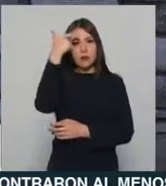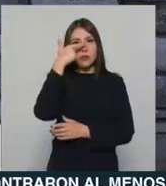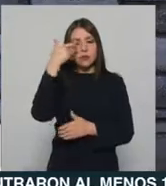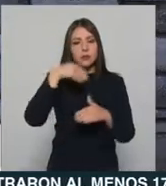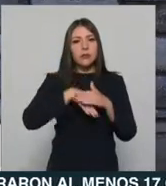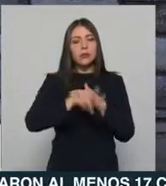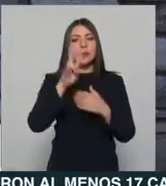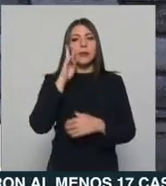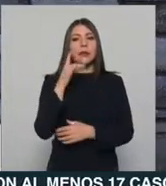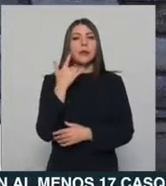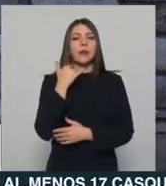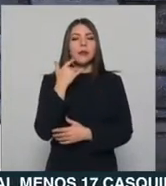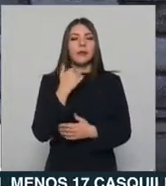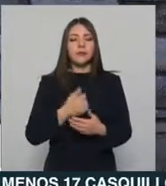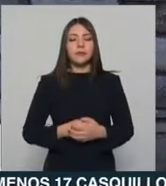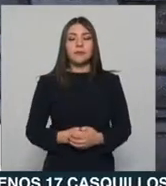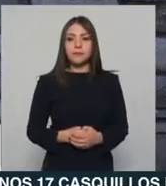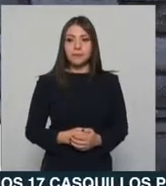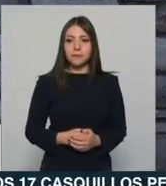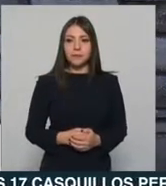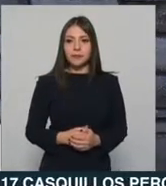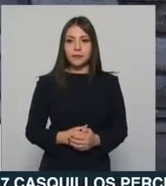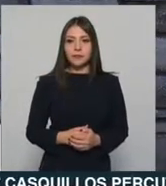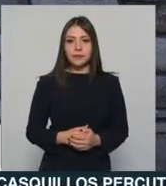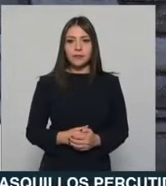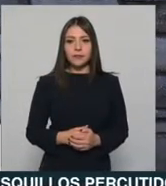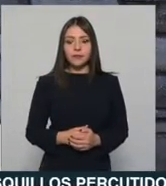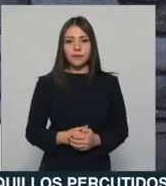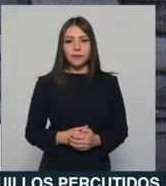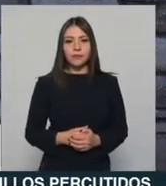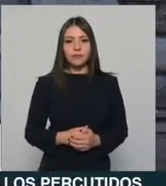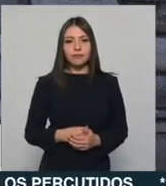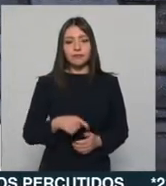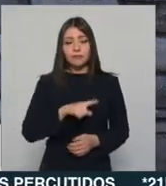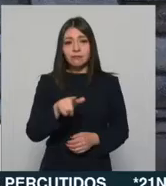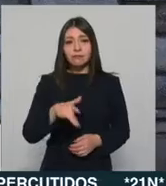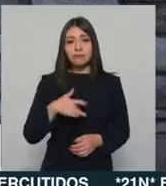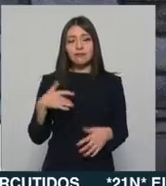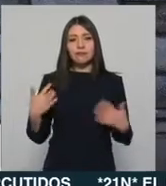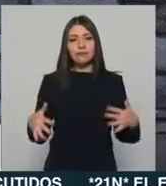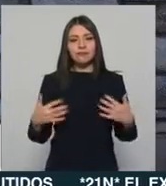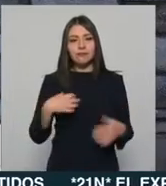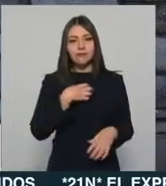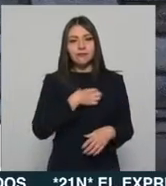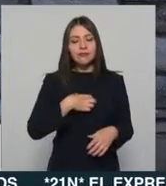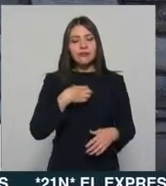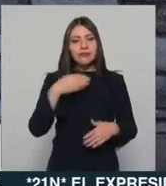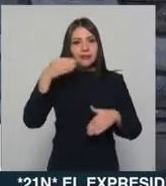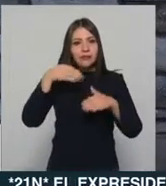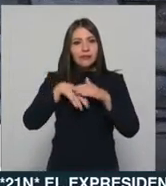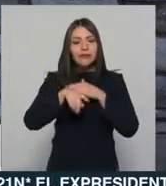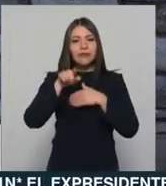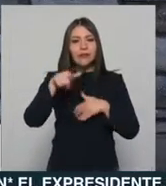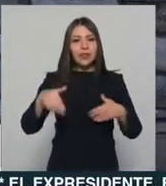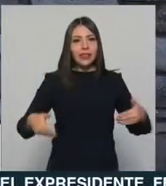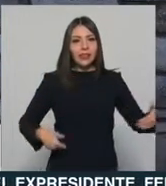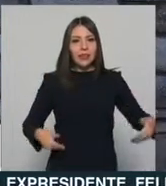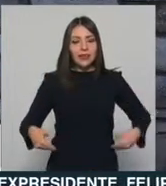pues estamos muy emocionadas de que llegamos a este escenario. Es un equipo de